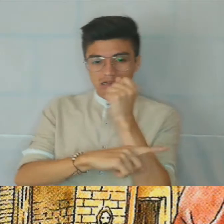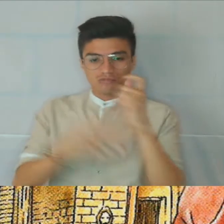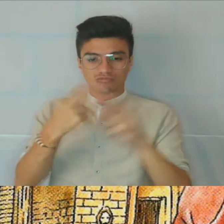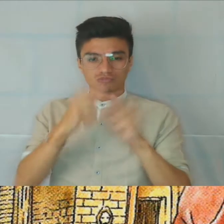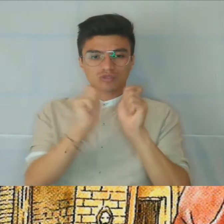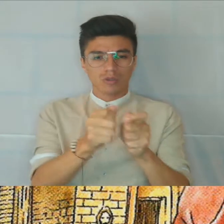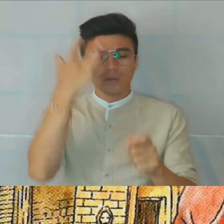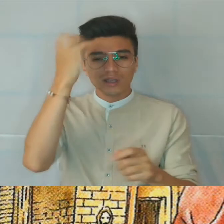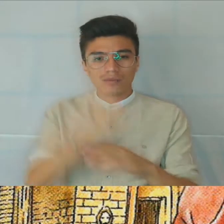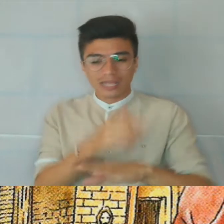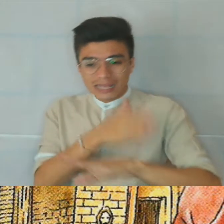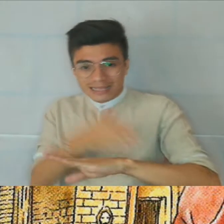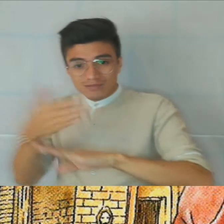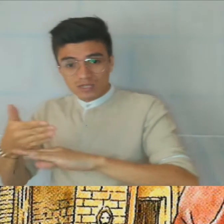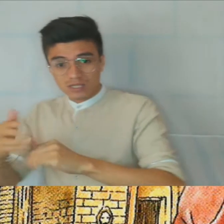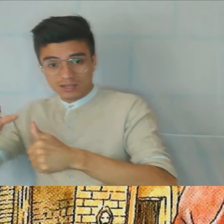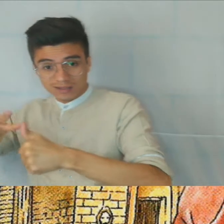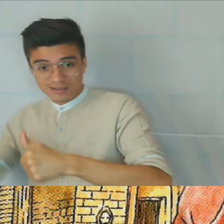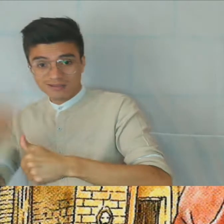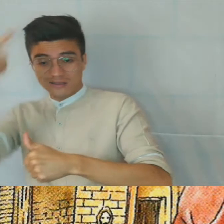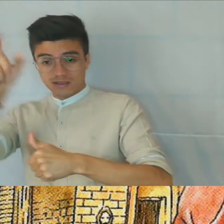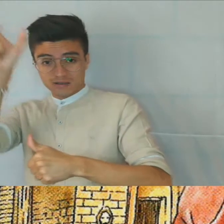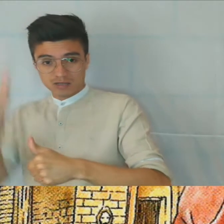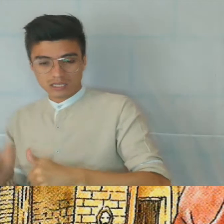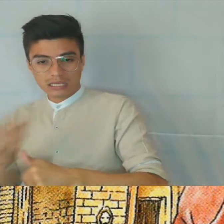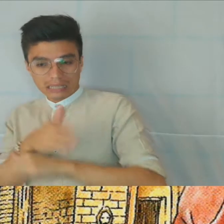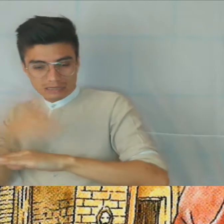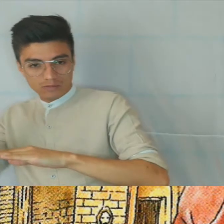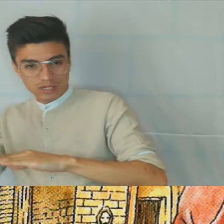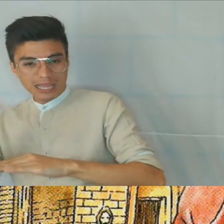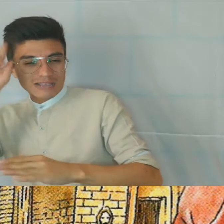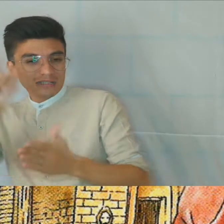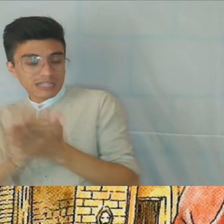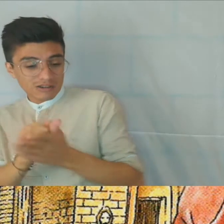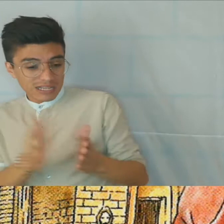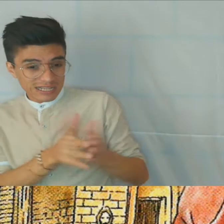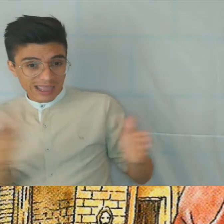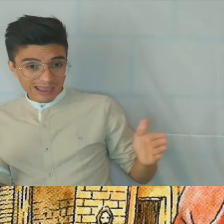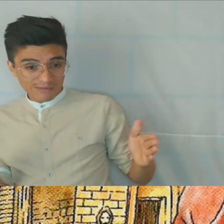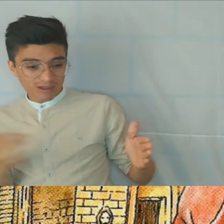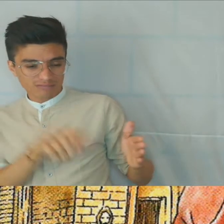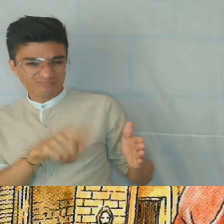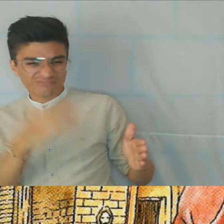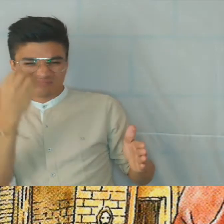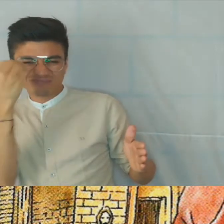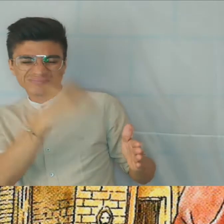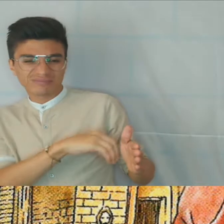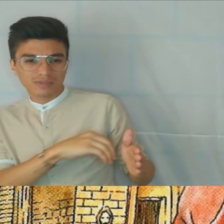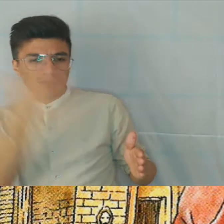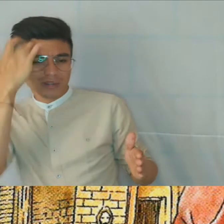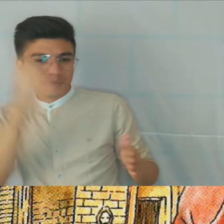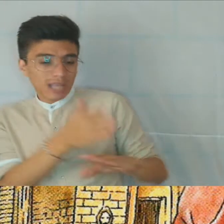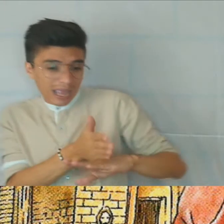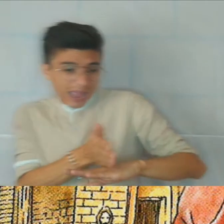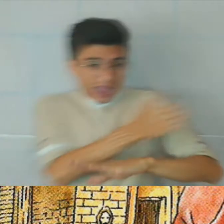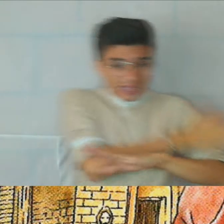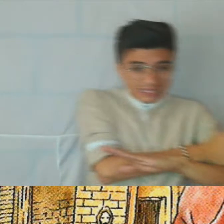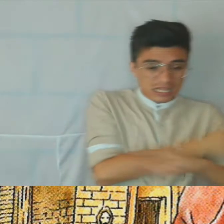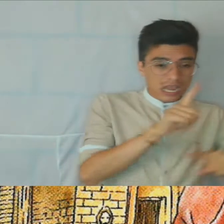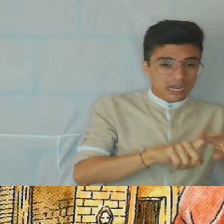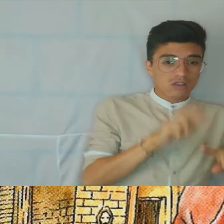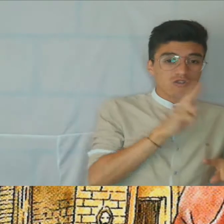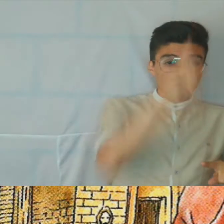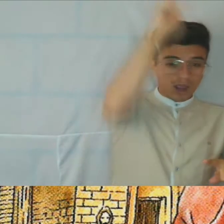llamó Edad Media porque los renacentistas que llegaron después pensaron que fue una época irrelevante entre la grandeza del